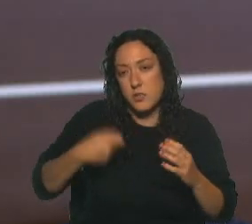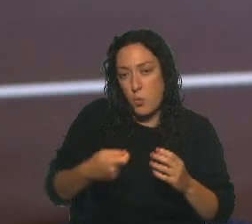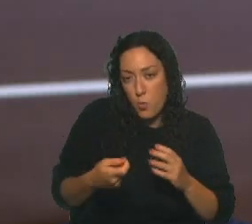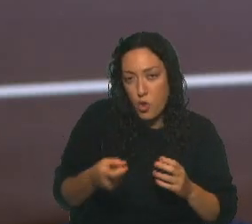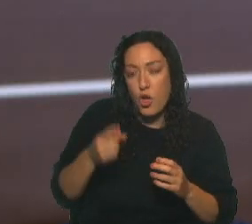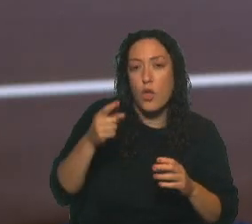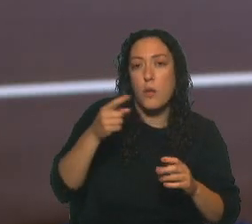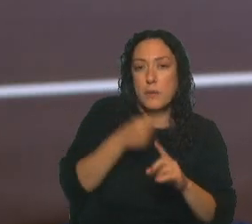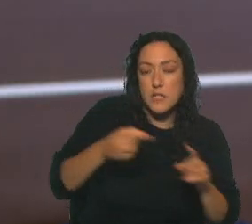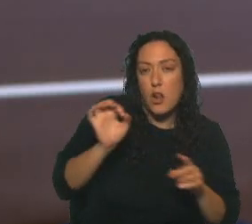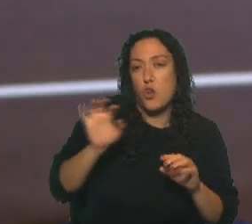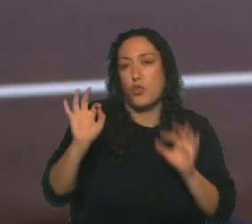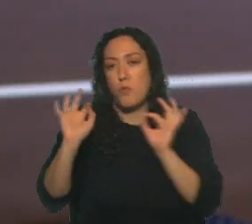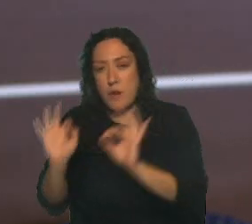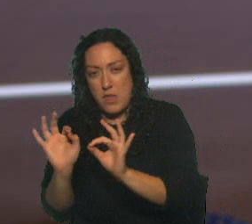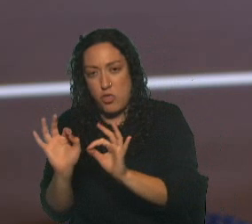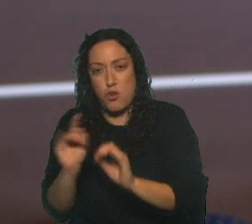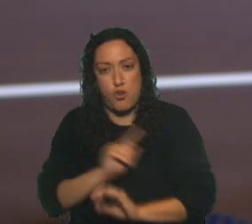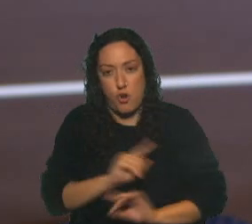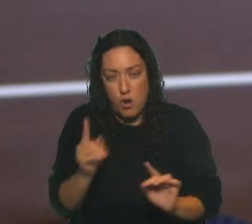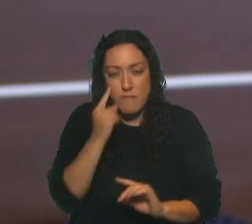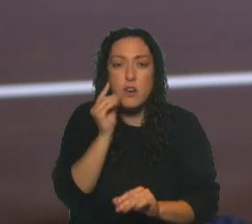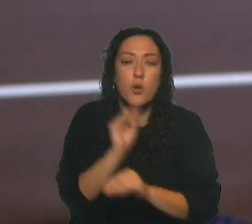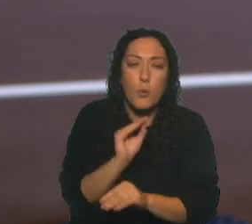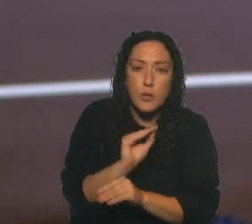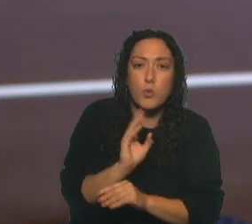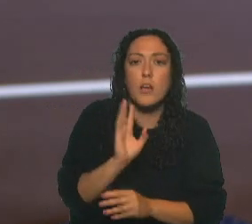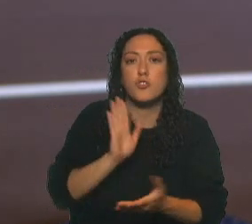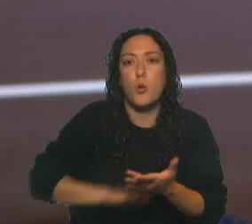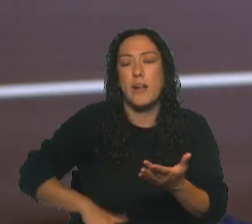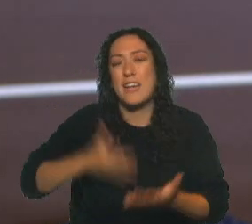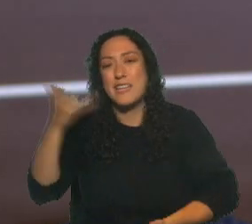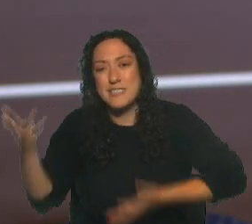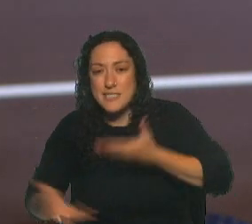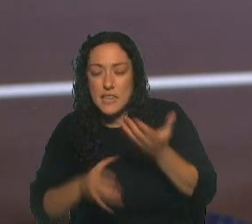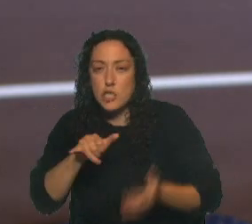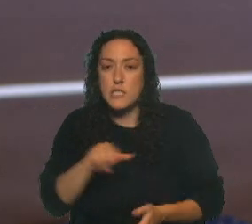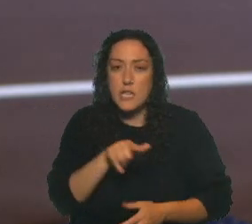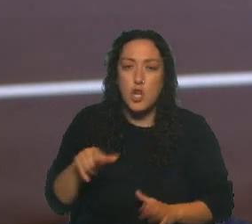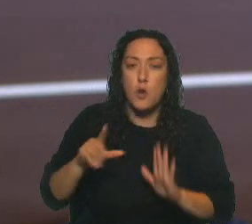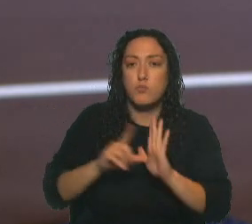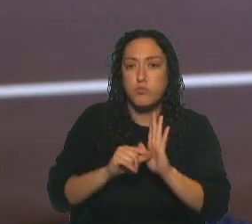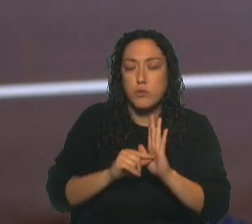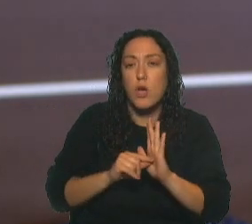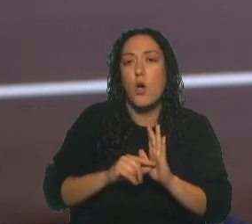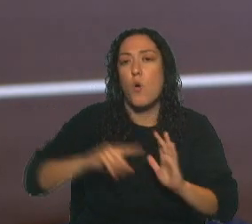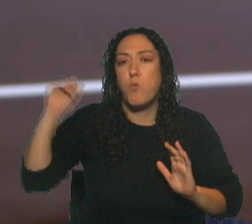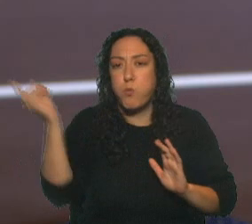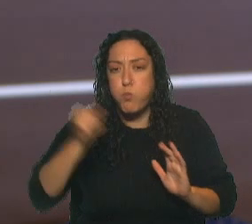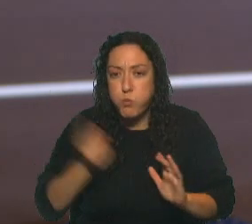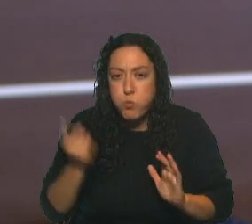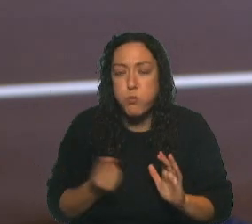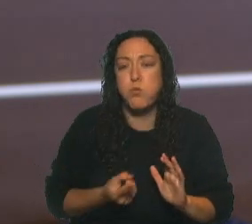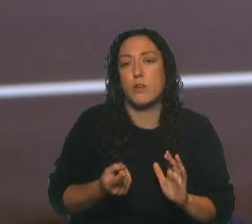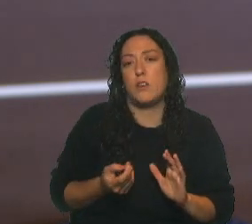totales o parciales, sino estamos hablando si tiene cobertura de incendio y si tiene la cláusula de huracán, vendaval, ciclón y tornado. A su